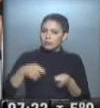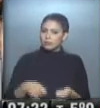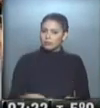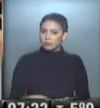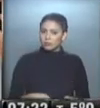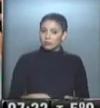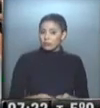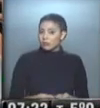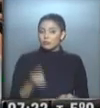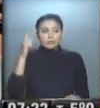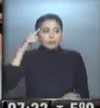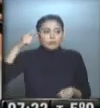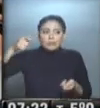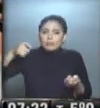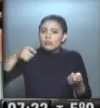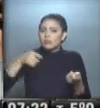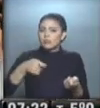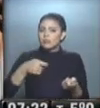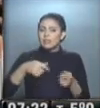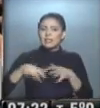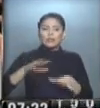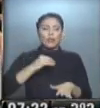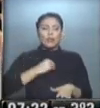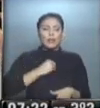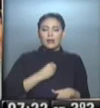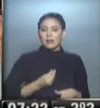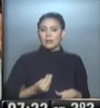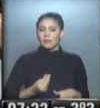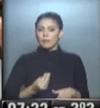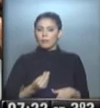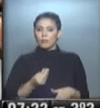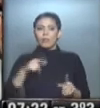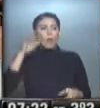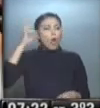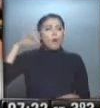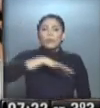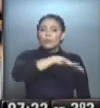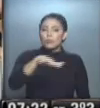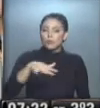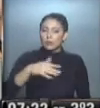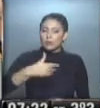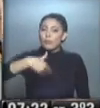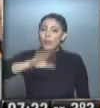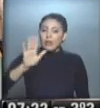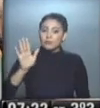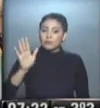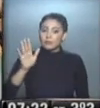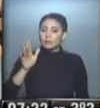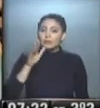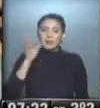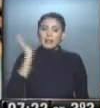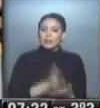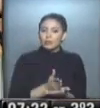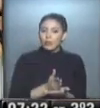inducen y estados de ánimo movimientos de opinión pública pero fundamentalmente la